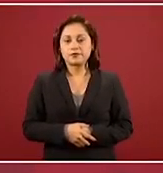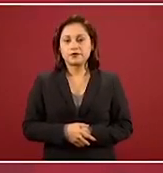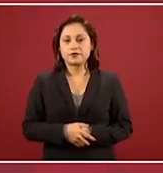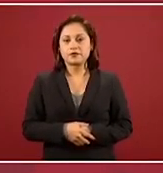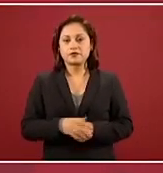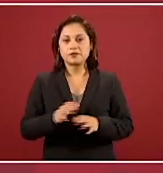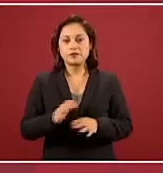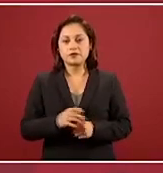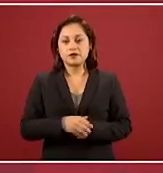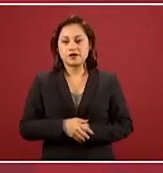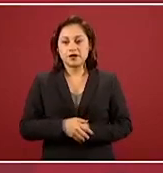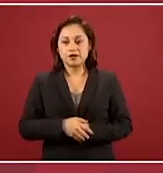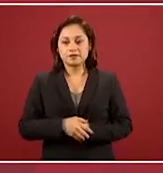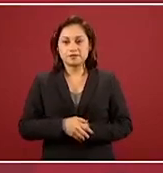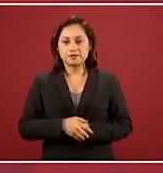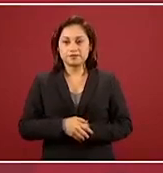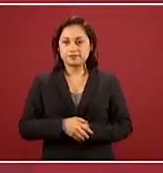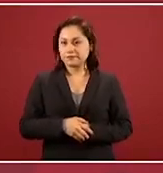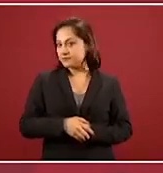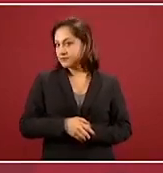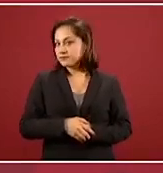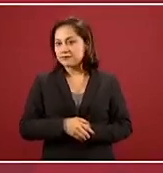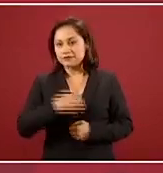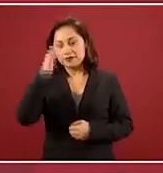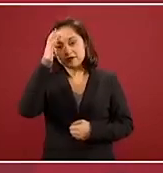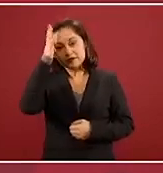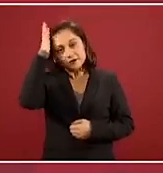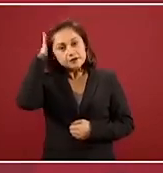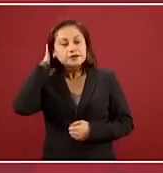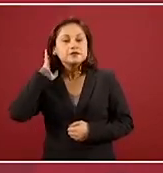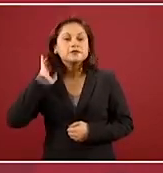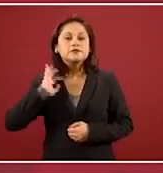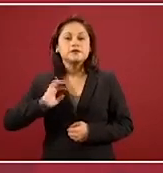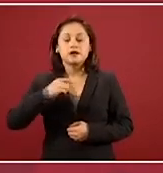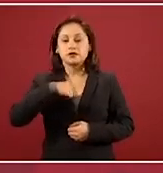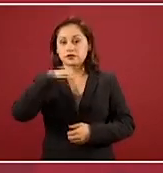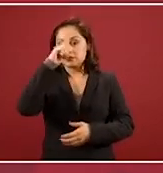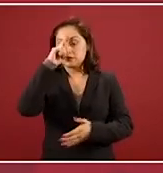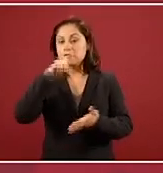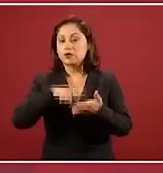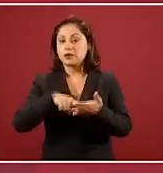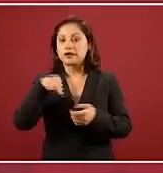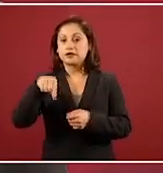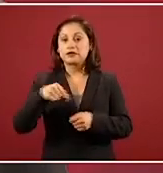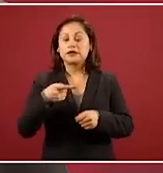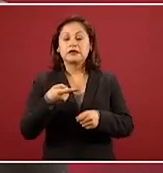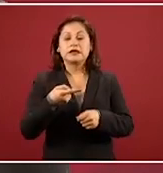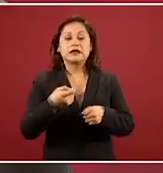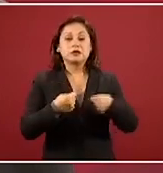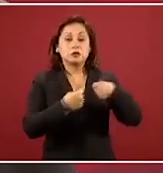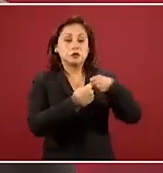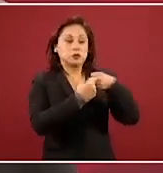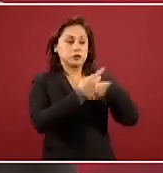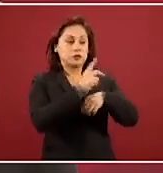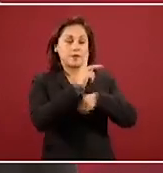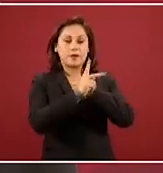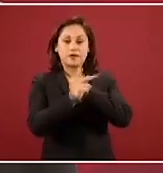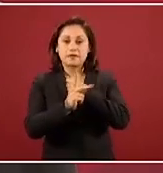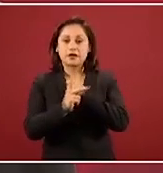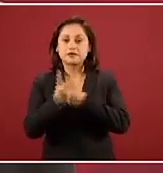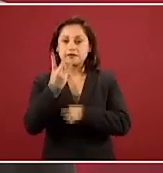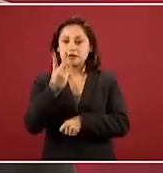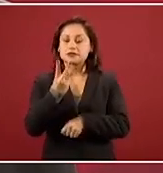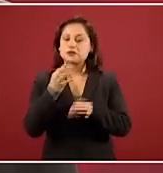Considero que también es algo importante para las tres naciones y tiene que